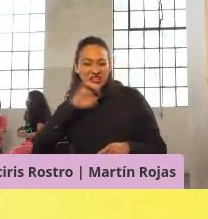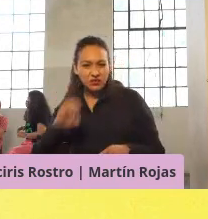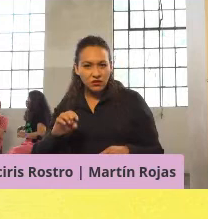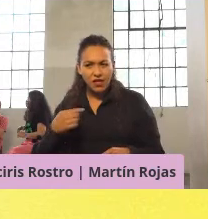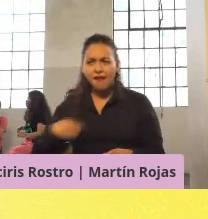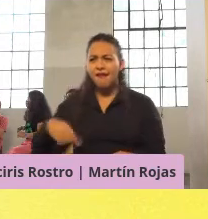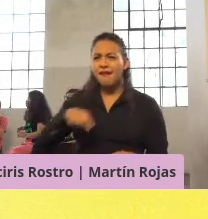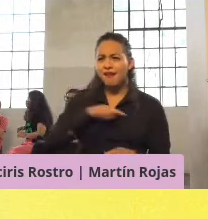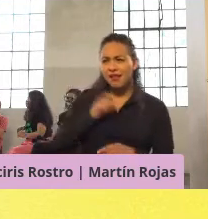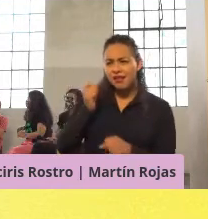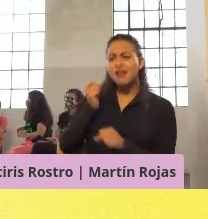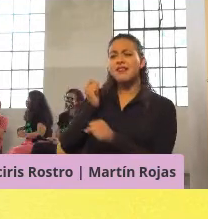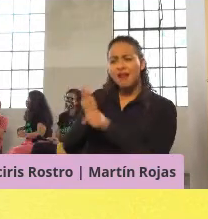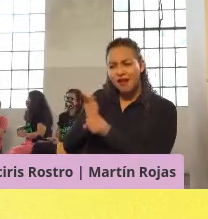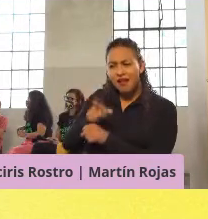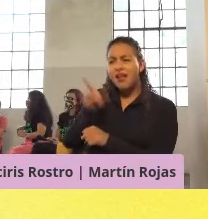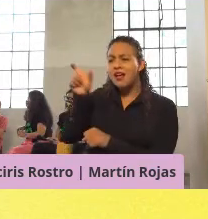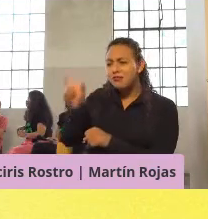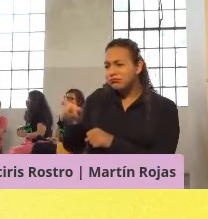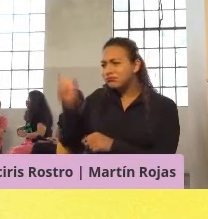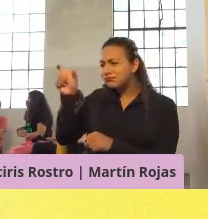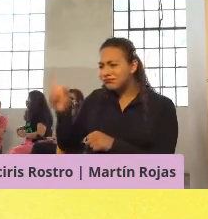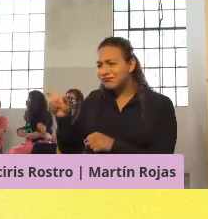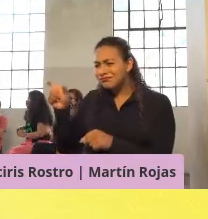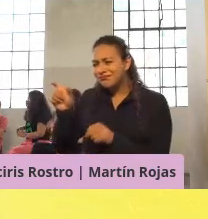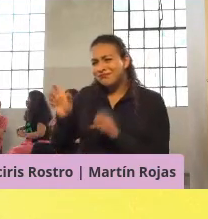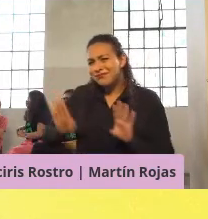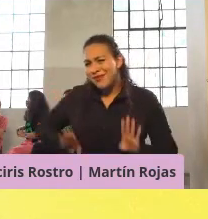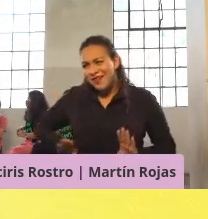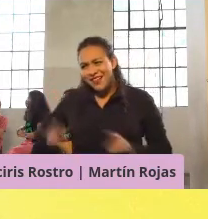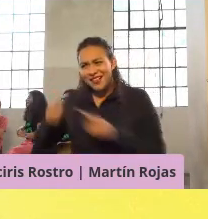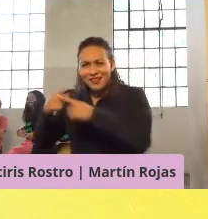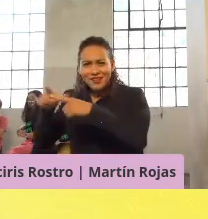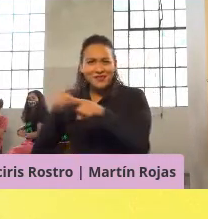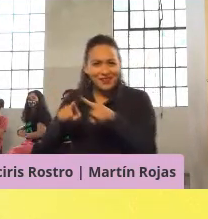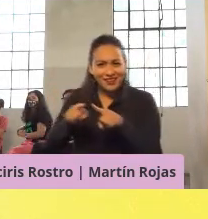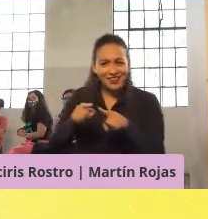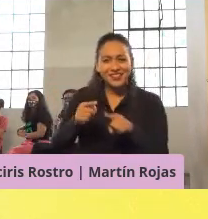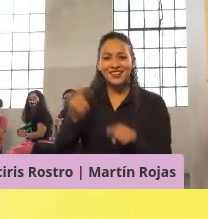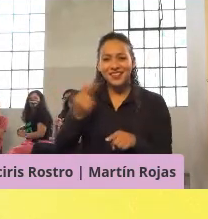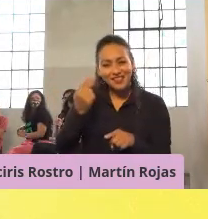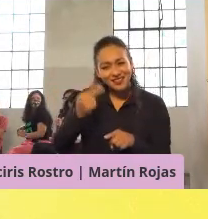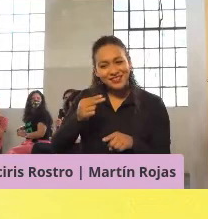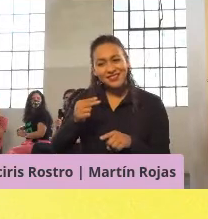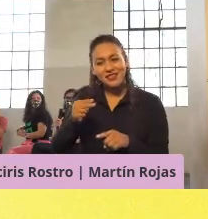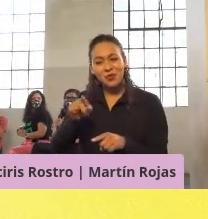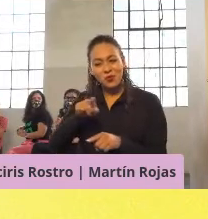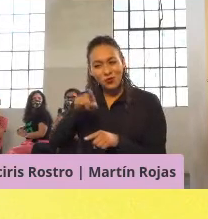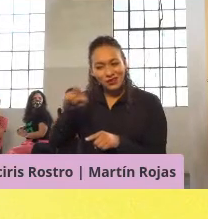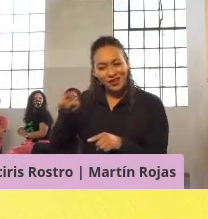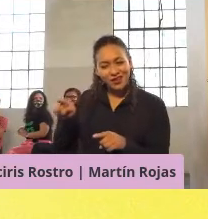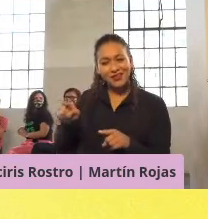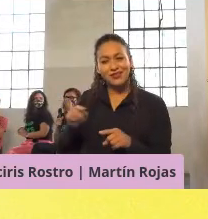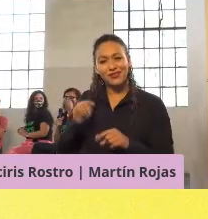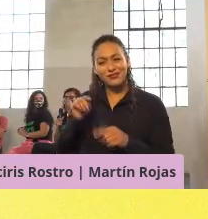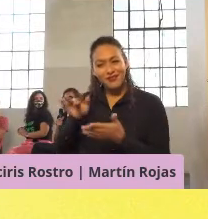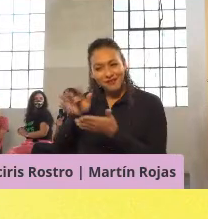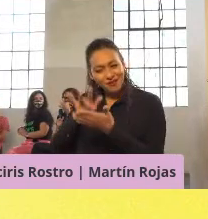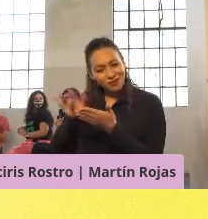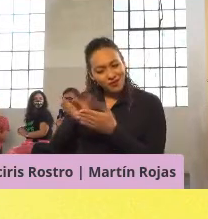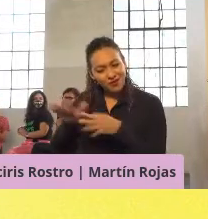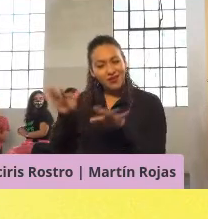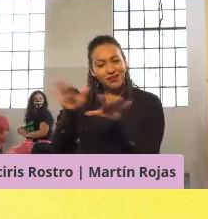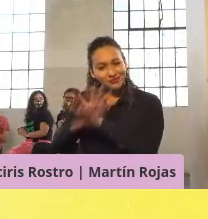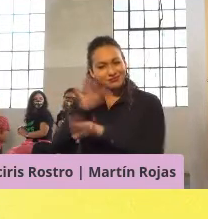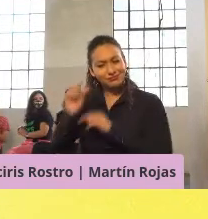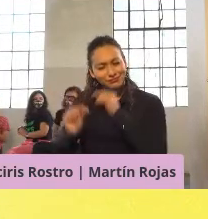muchas más personas se identifiquen con estas acciones. No sé, así. Sí, yo también quiero contribuir con esa